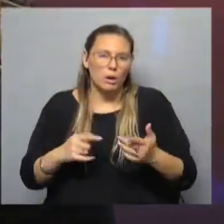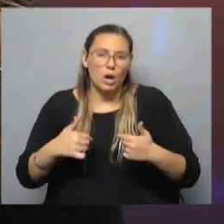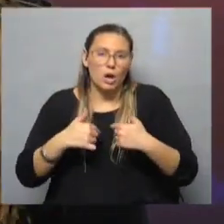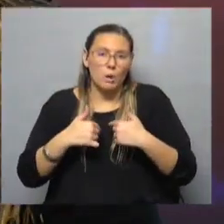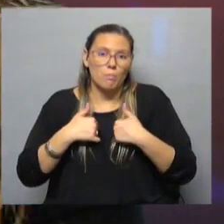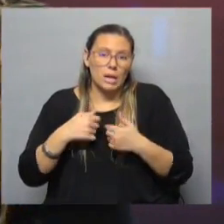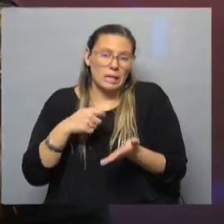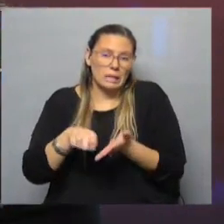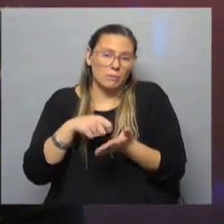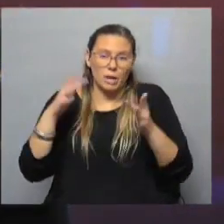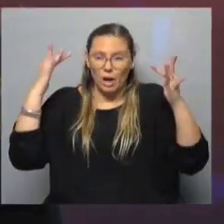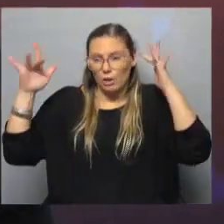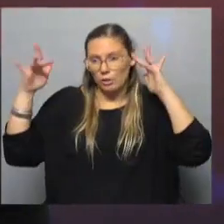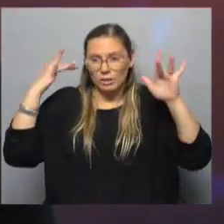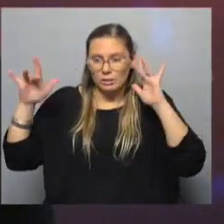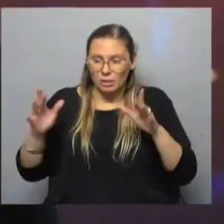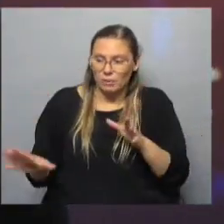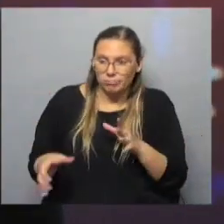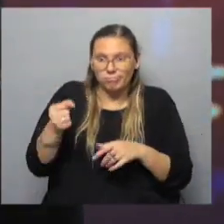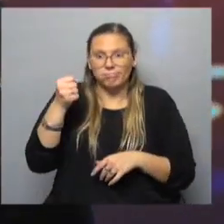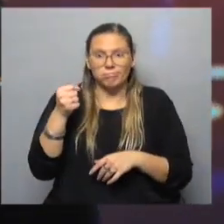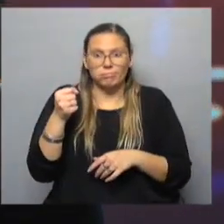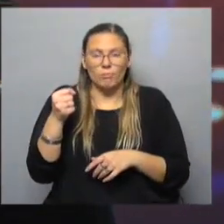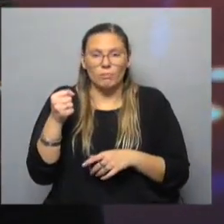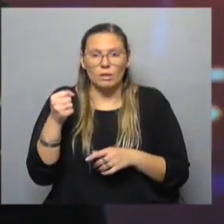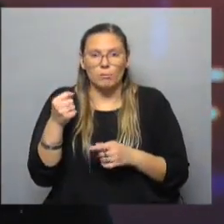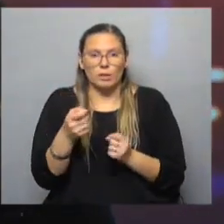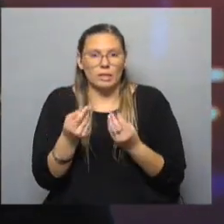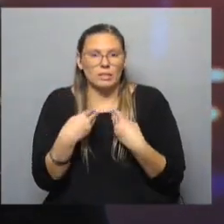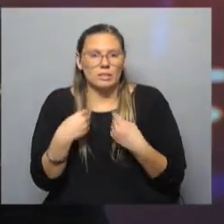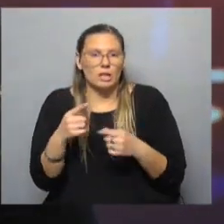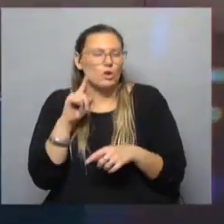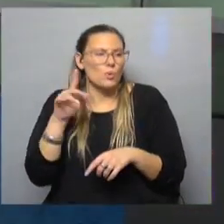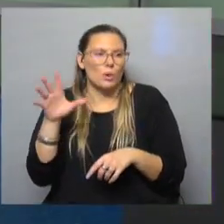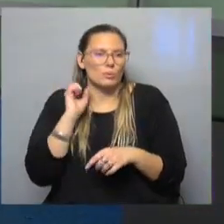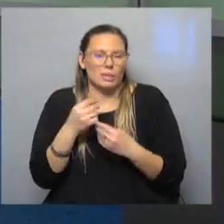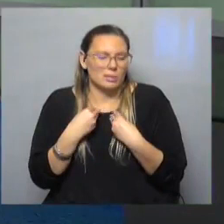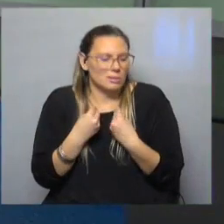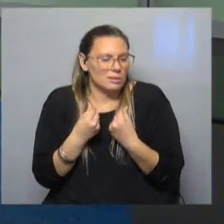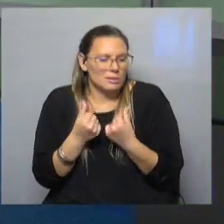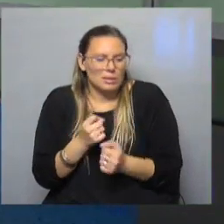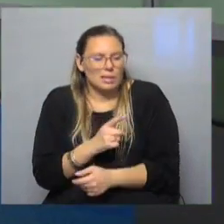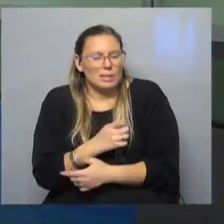en mi adolescencia, las fui recuperando y porque estaba, claro, a flor de piel ese no escuchar.